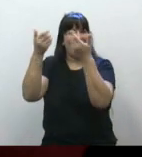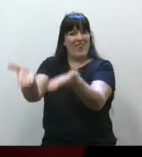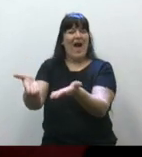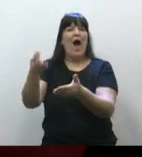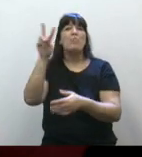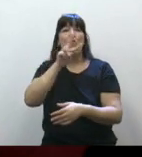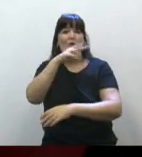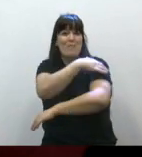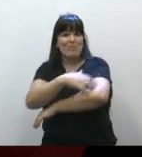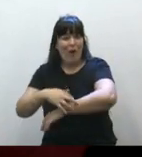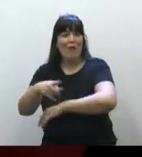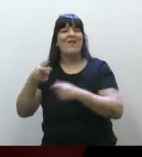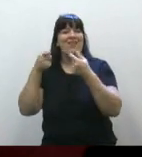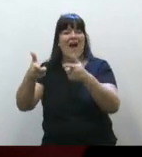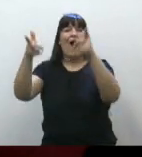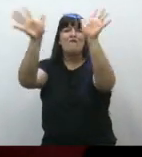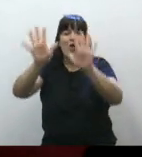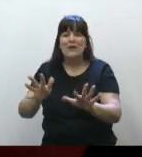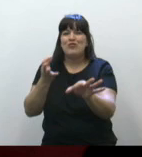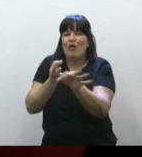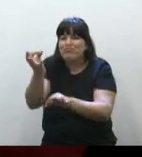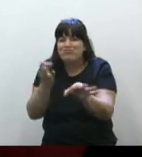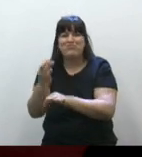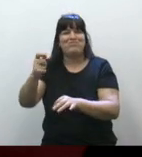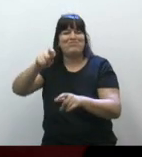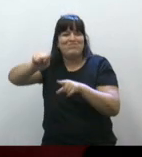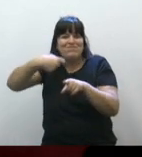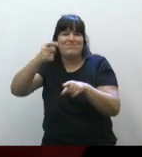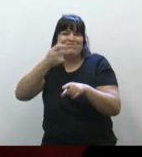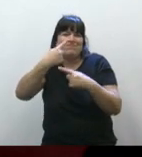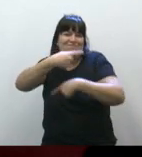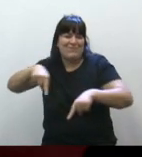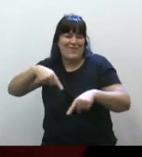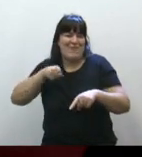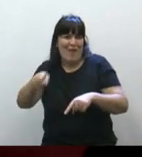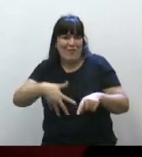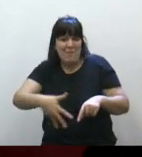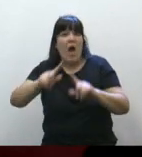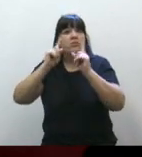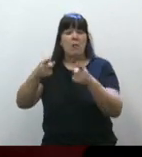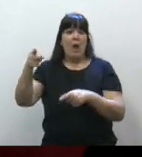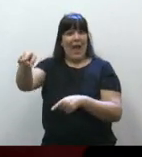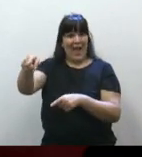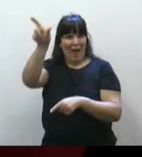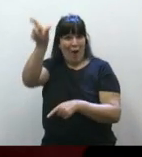humildes formación capacitación anticonceptivos y repartir preservativos